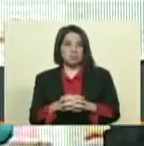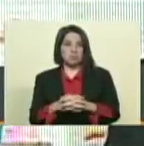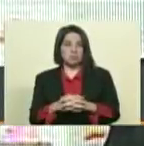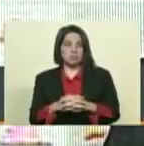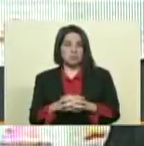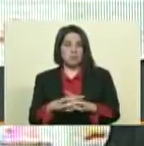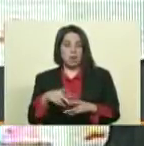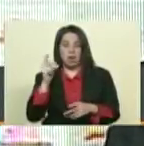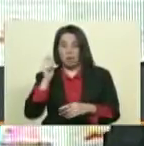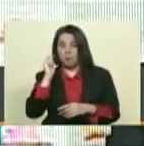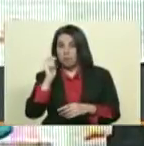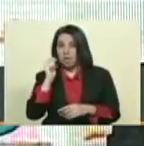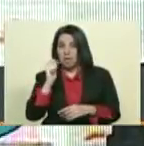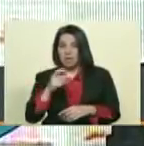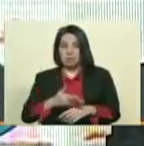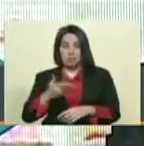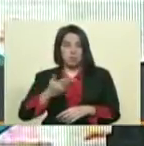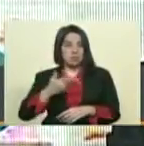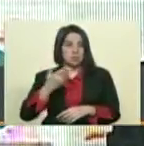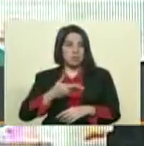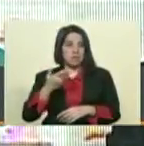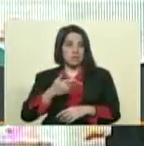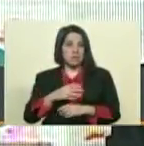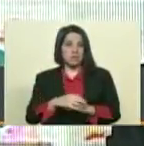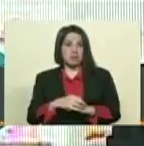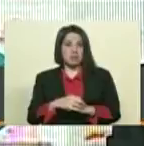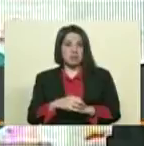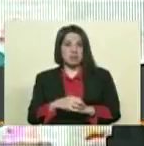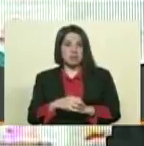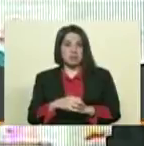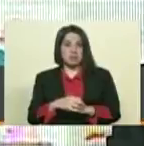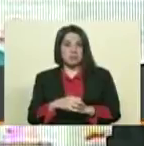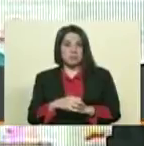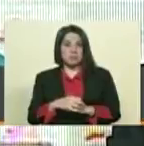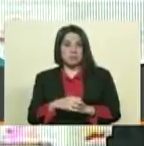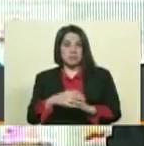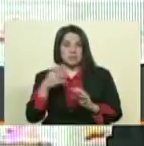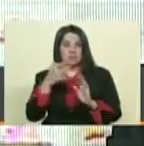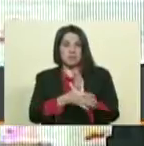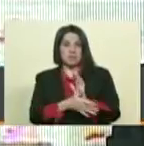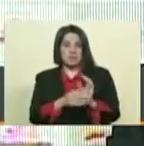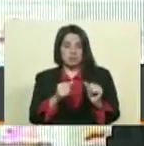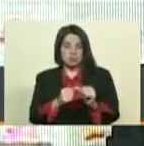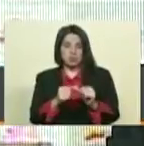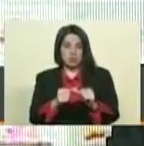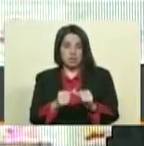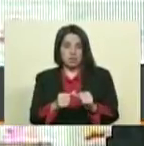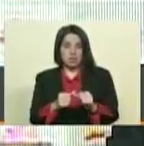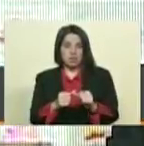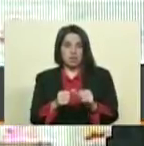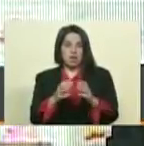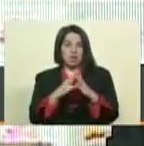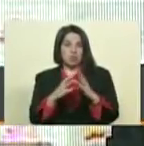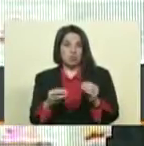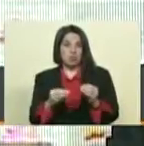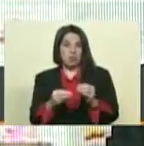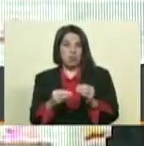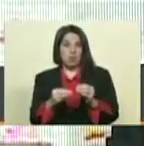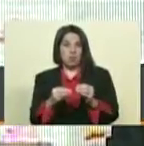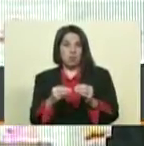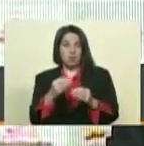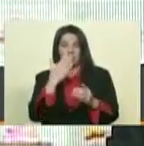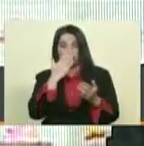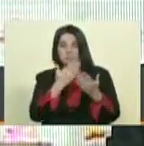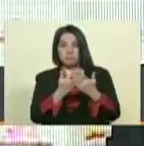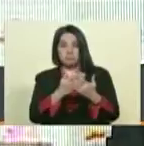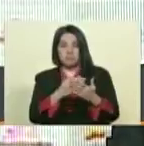como tarea primordial del país, por avanzar integralmente, de manera sostenida en todos los frentes, hasta lograr que la